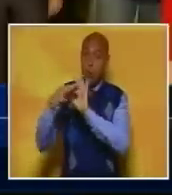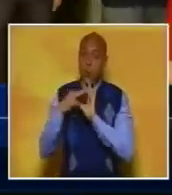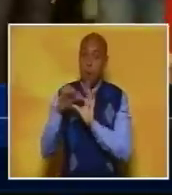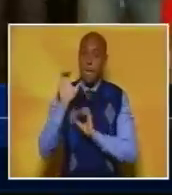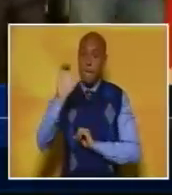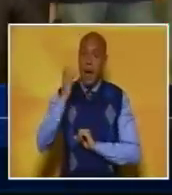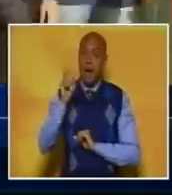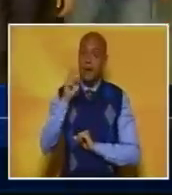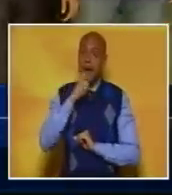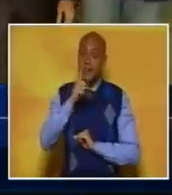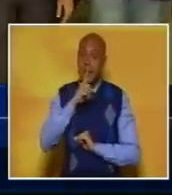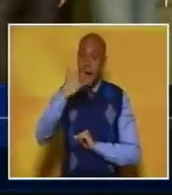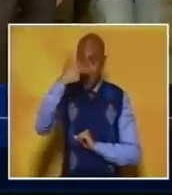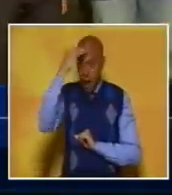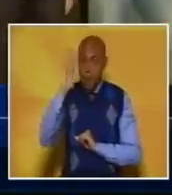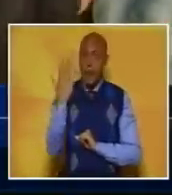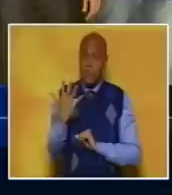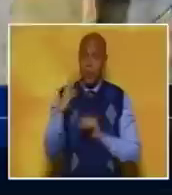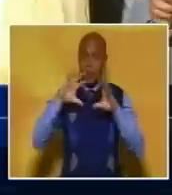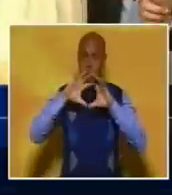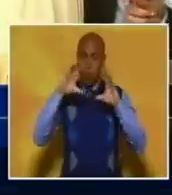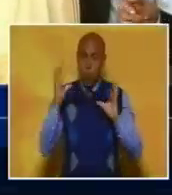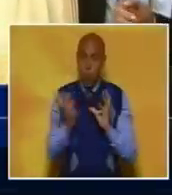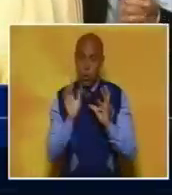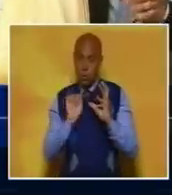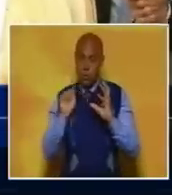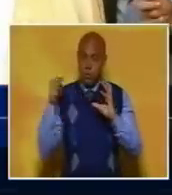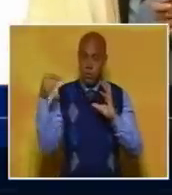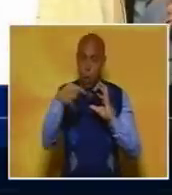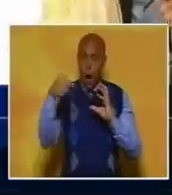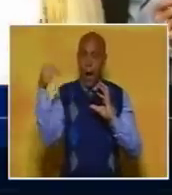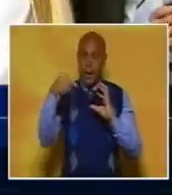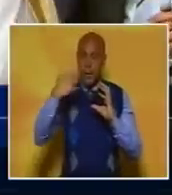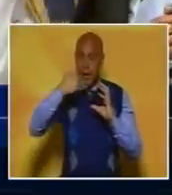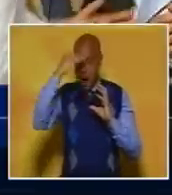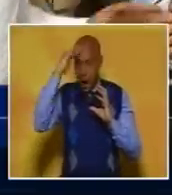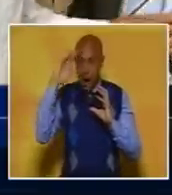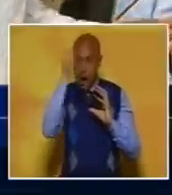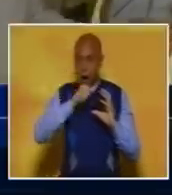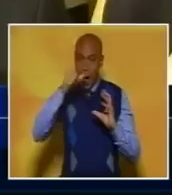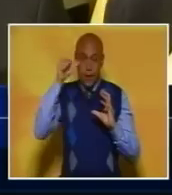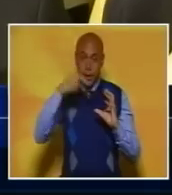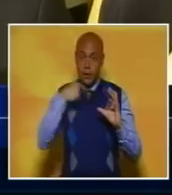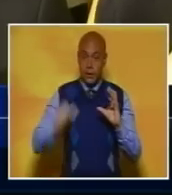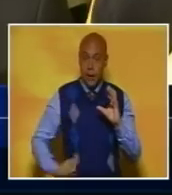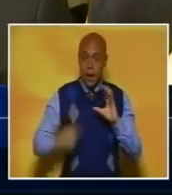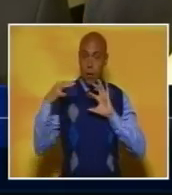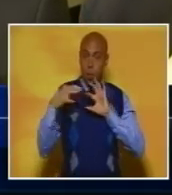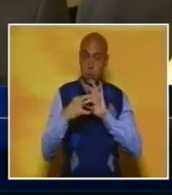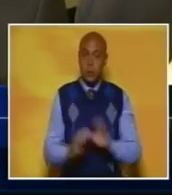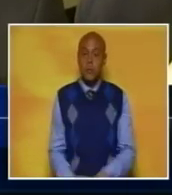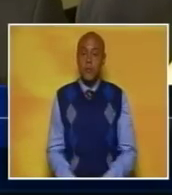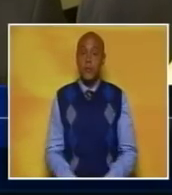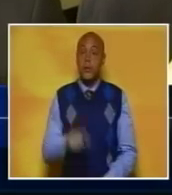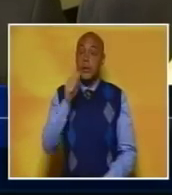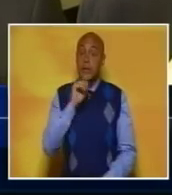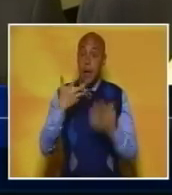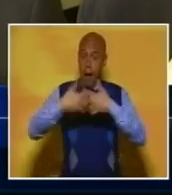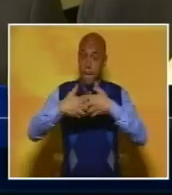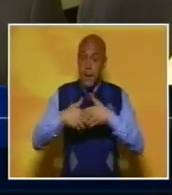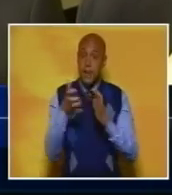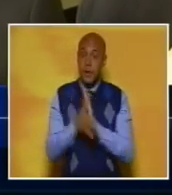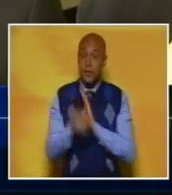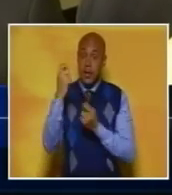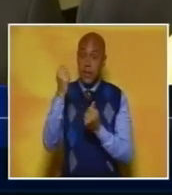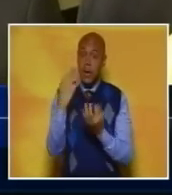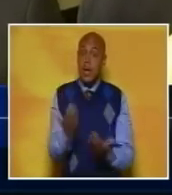Qatar por su ubicación estratégica entre el Medio Oriente y Asia. el sector privado, el sector de negocios, de inversión,